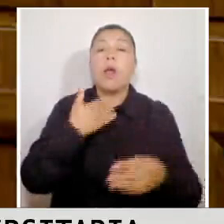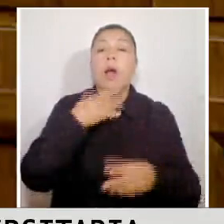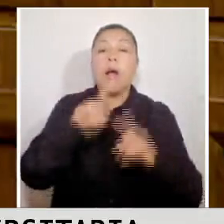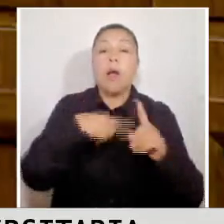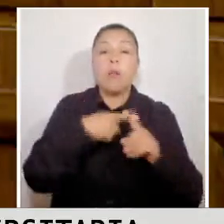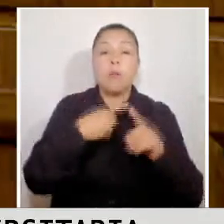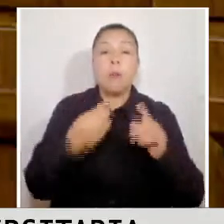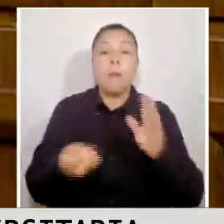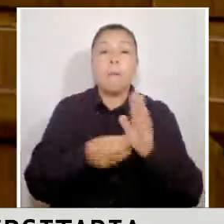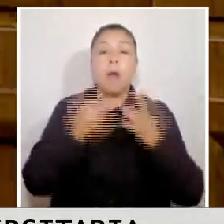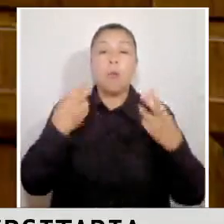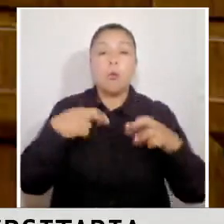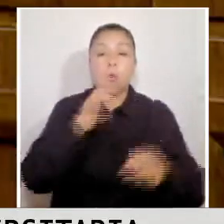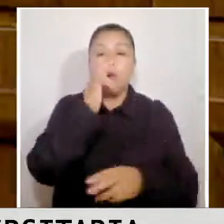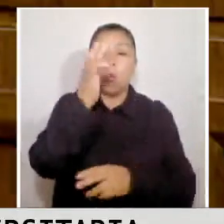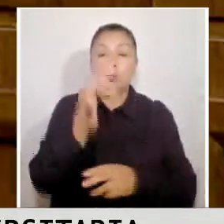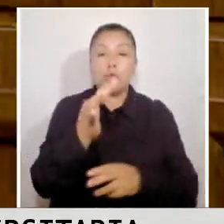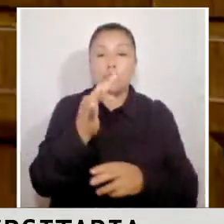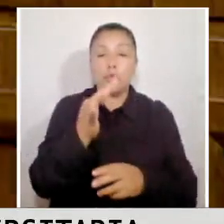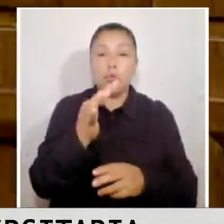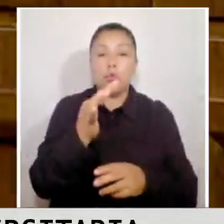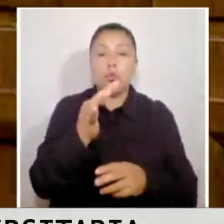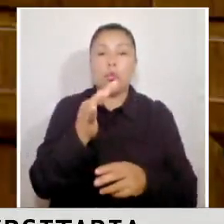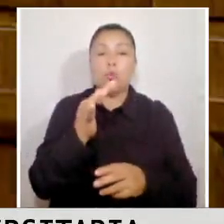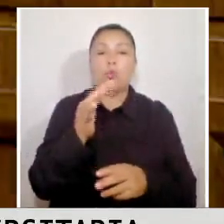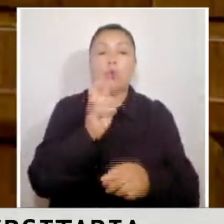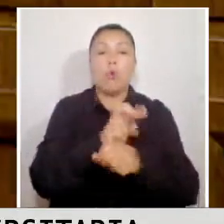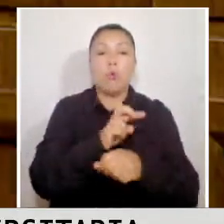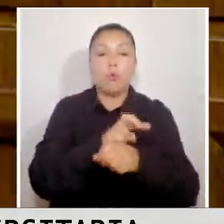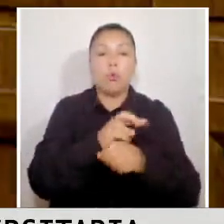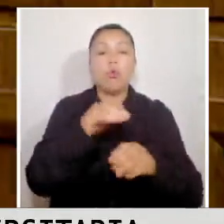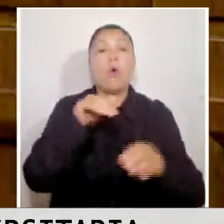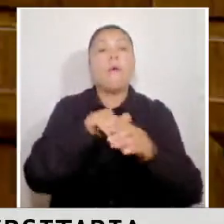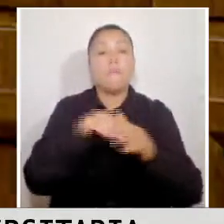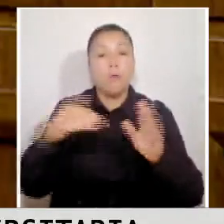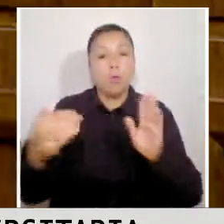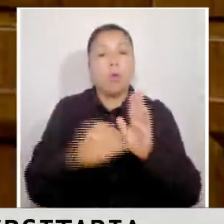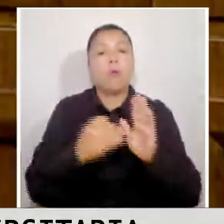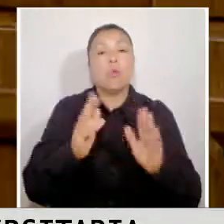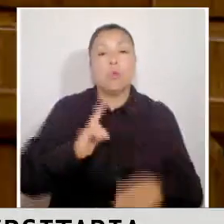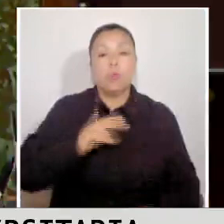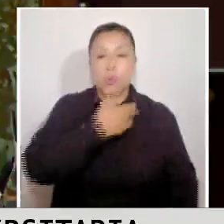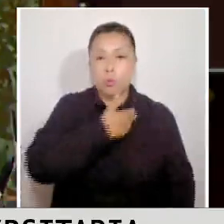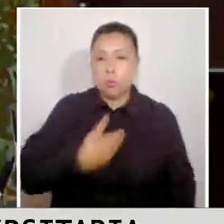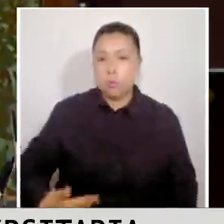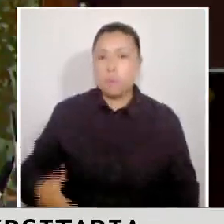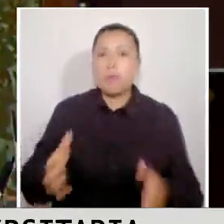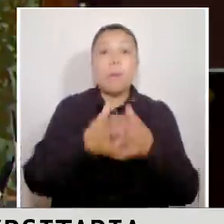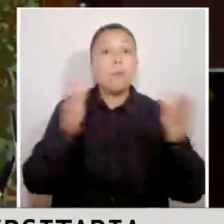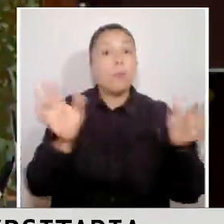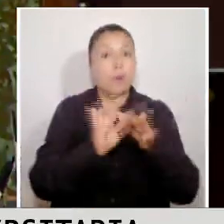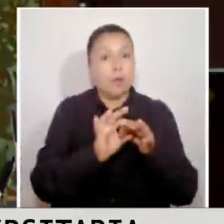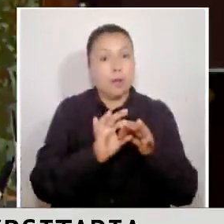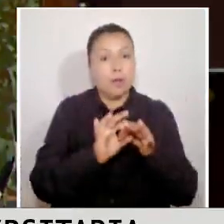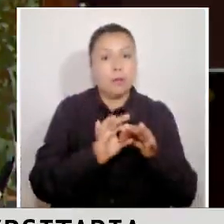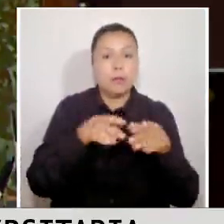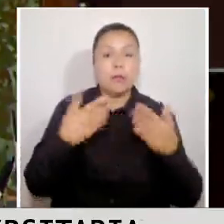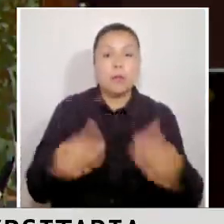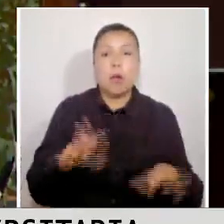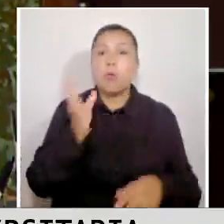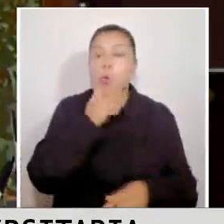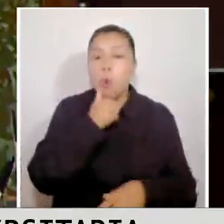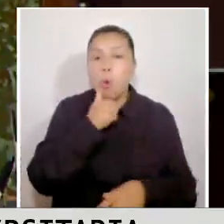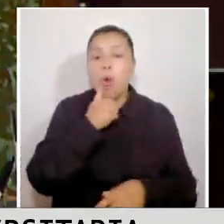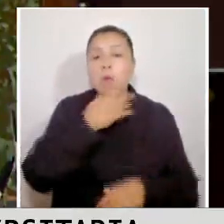oportunidad sus futuros decentes por eso voto a favor señor presidente Muchas gracias gracias diputada no habiendo más inscritos se